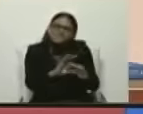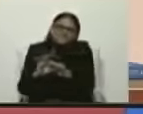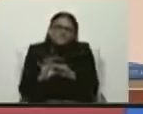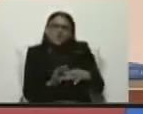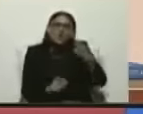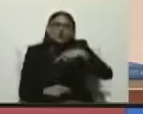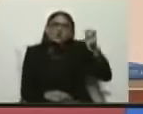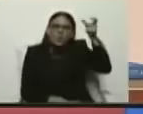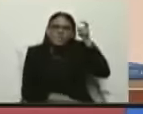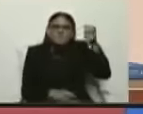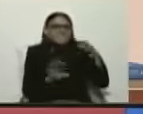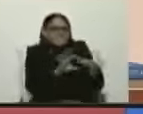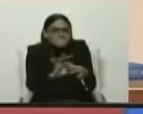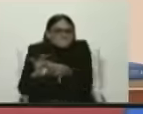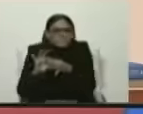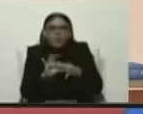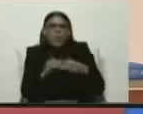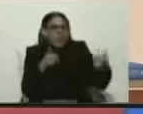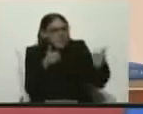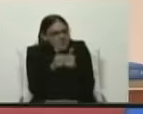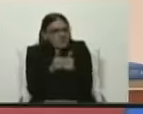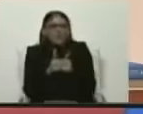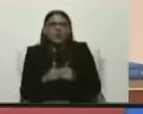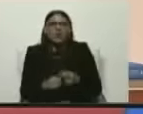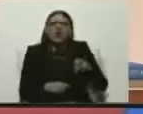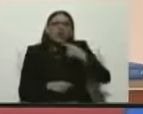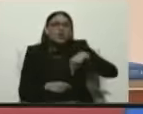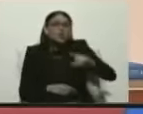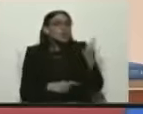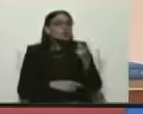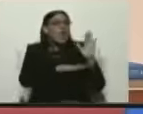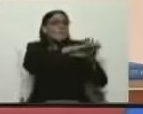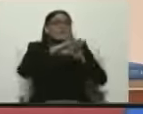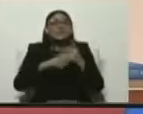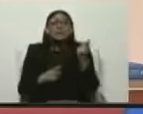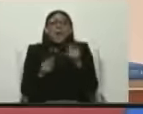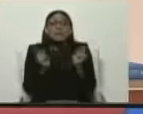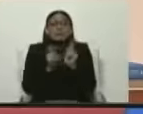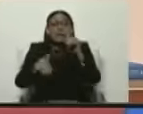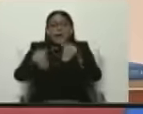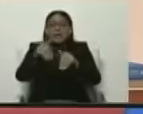pueblo. Y no andamos convocando al pueblo solo cuando hay elecciones.